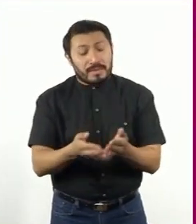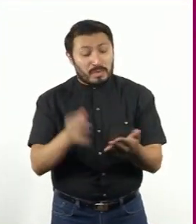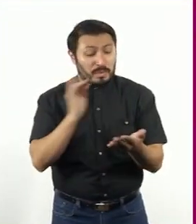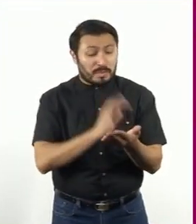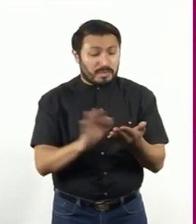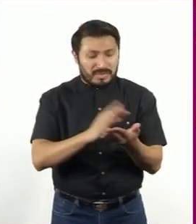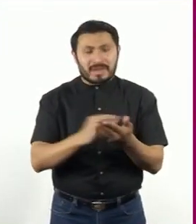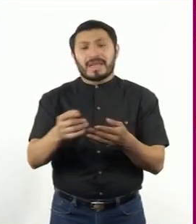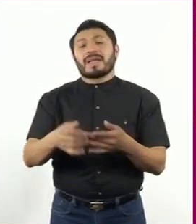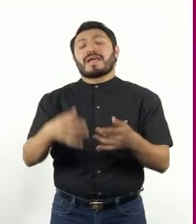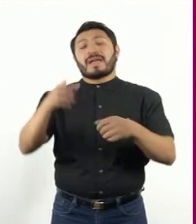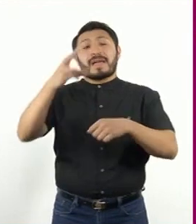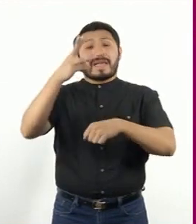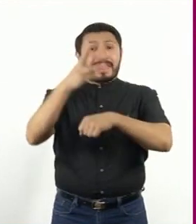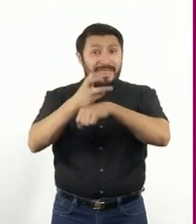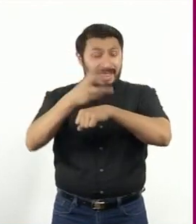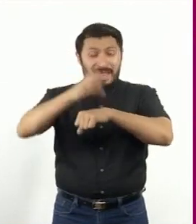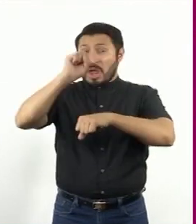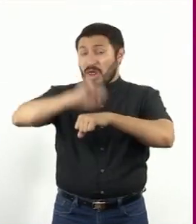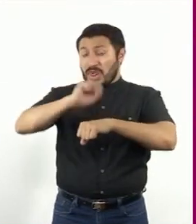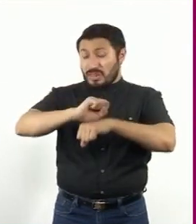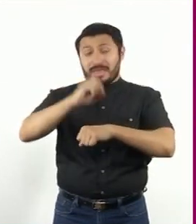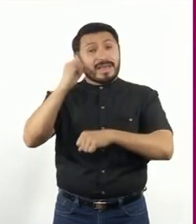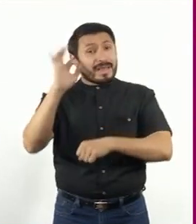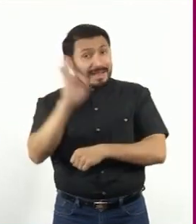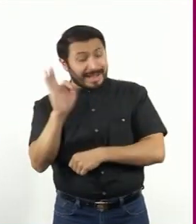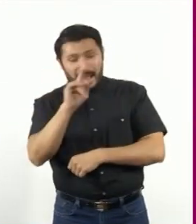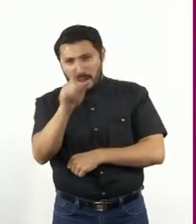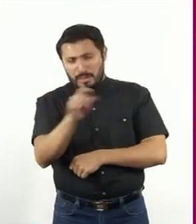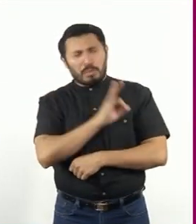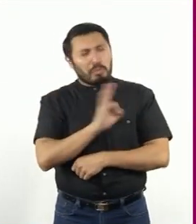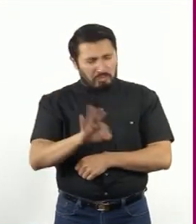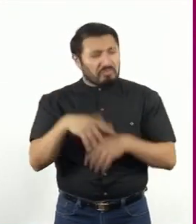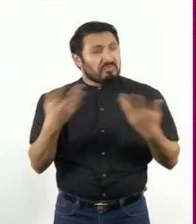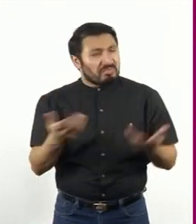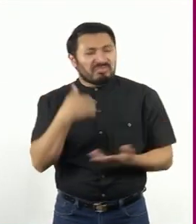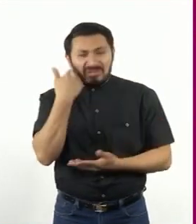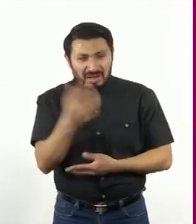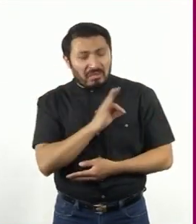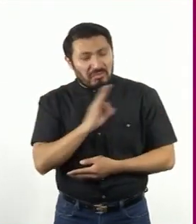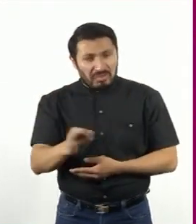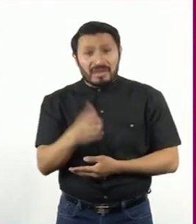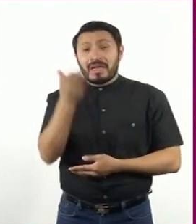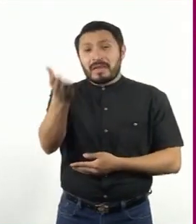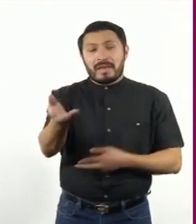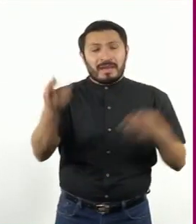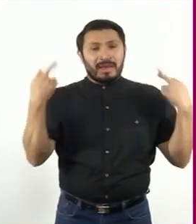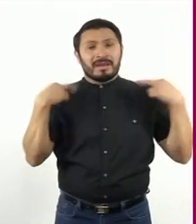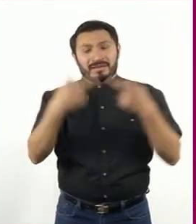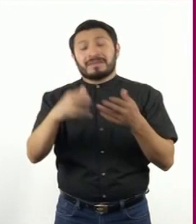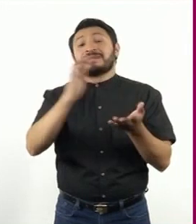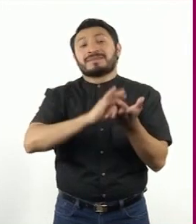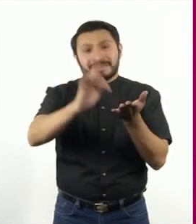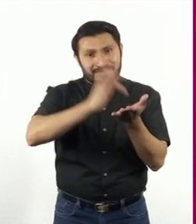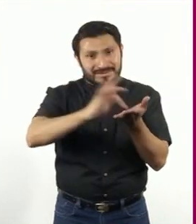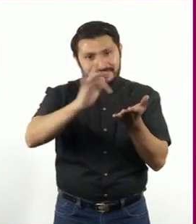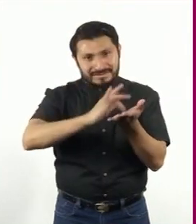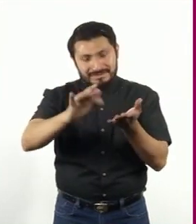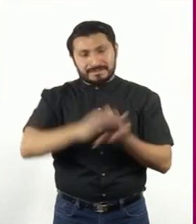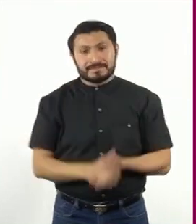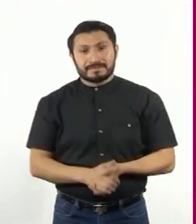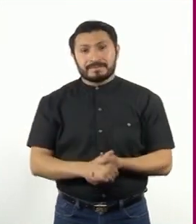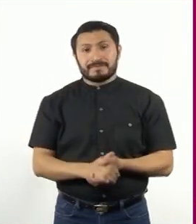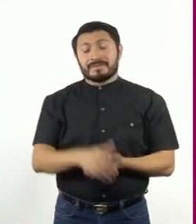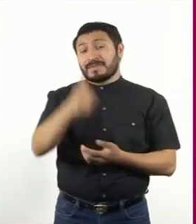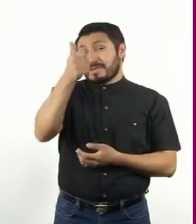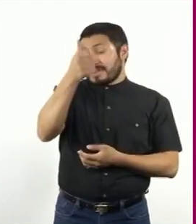de tercer grado de secundaria y, si les es posible, pedir apoyo a sus maestros. Así es